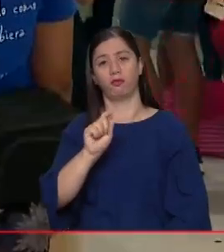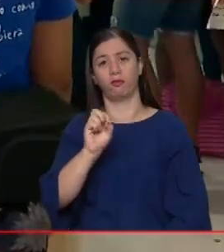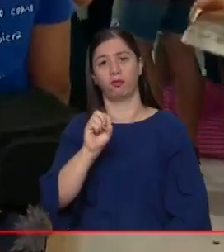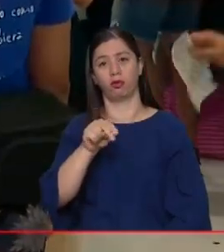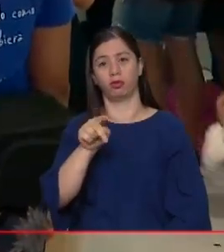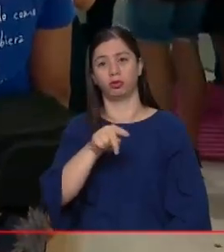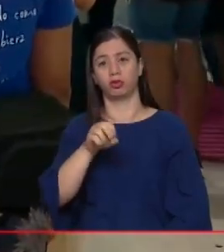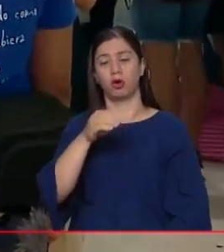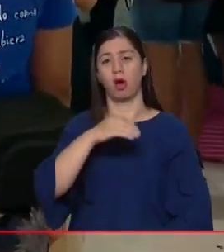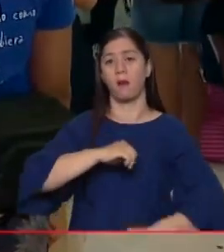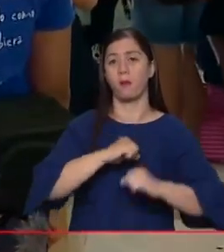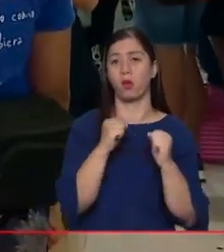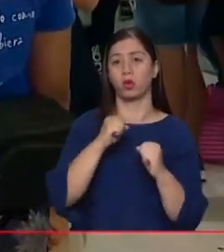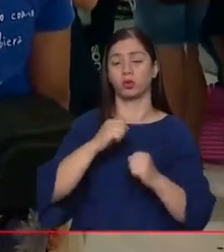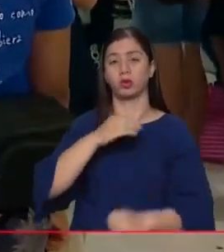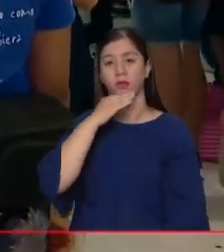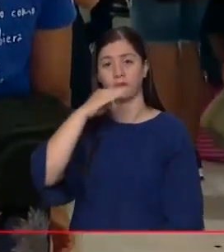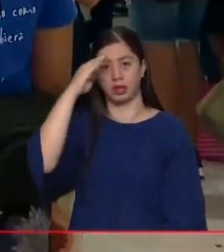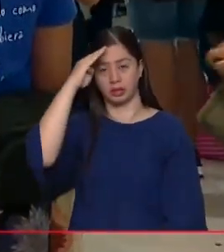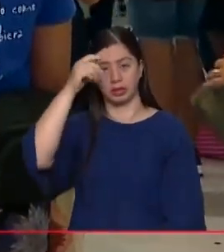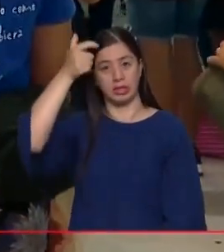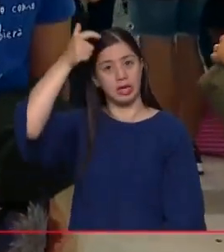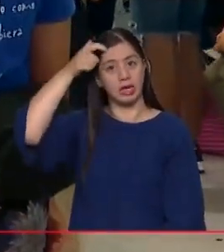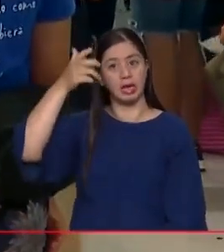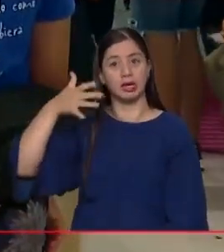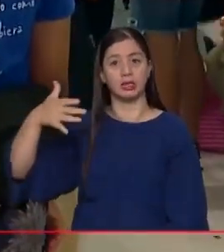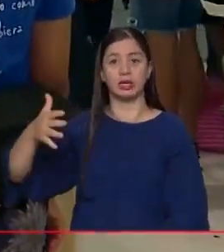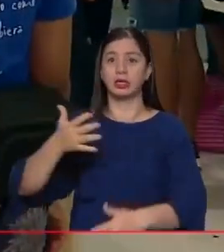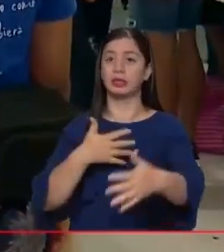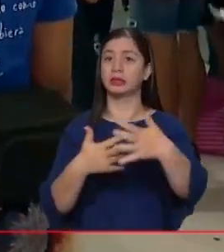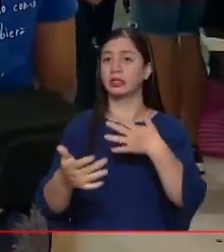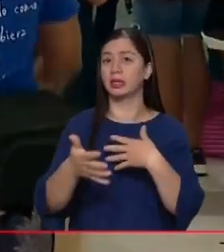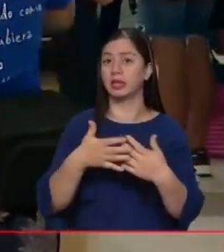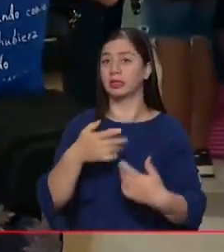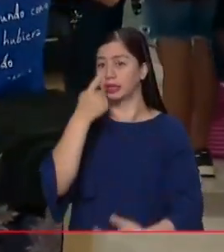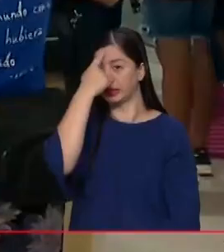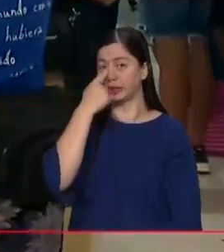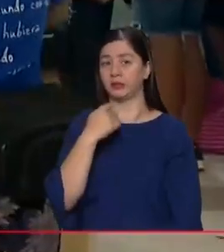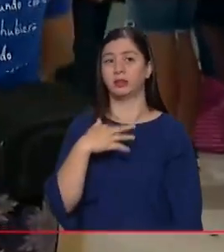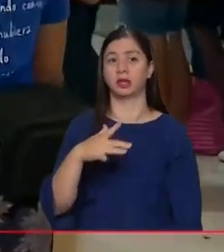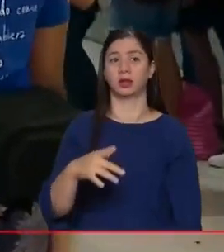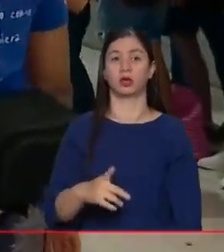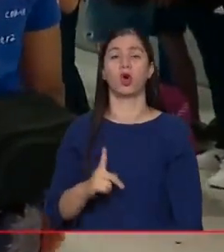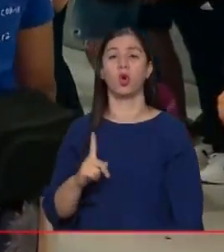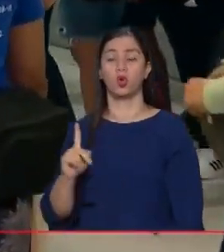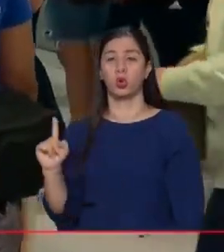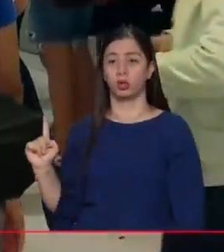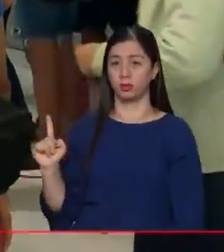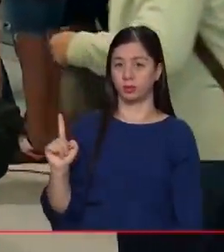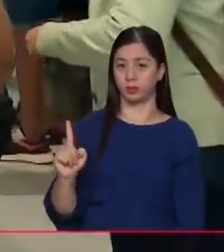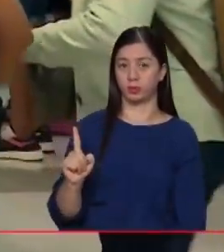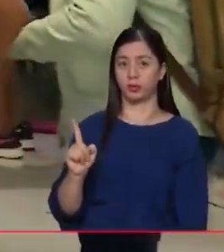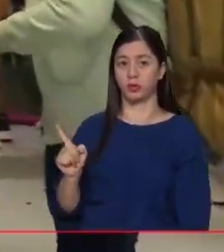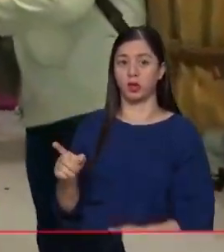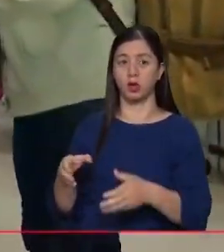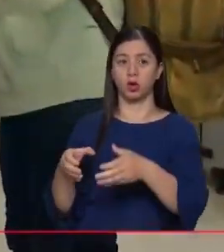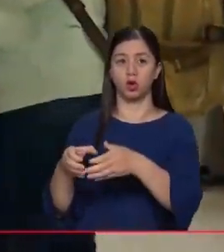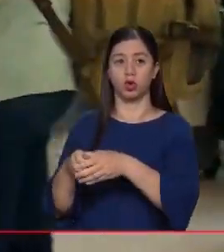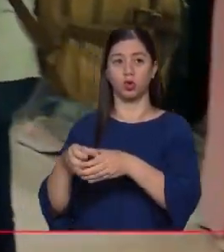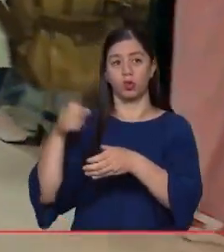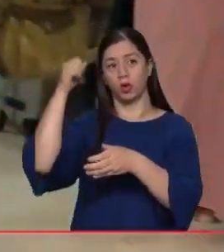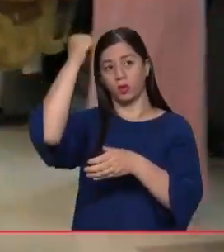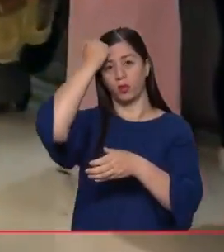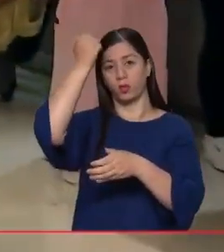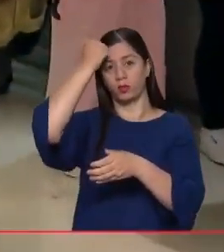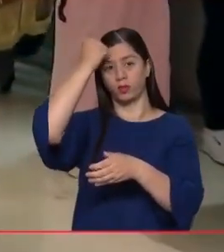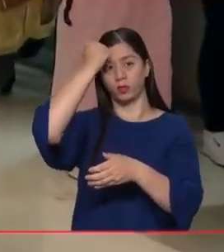a Medellín, a Cartagena, a San Andrés y a Santa Marta. Uno de esos viajeros, ese grupo de docentes